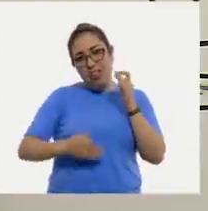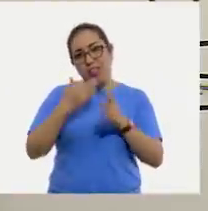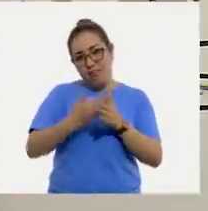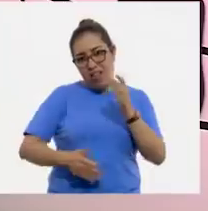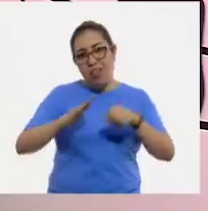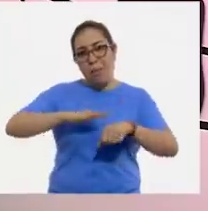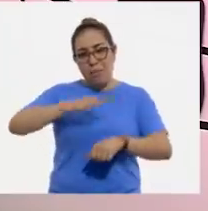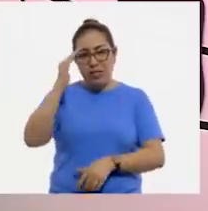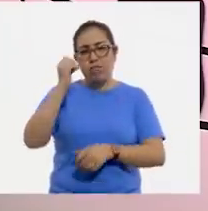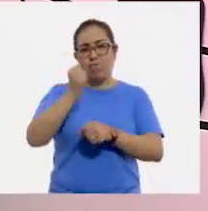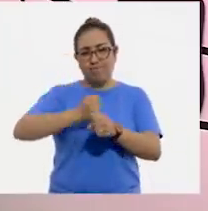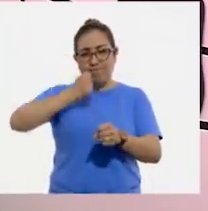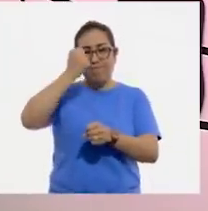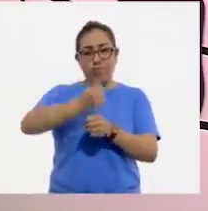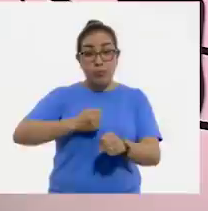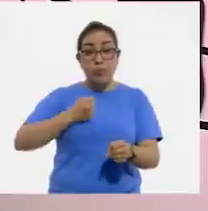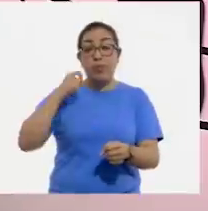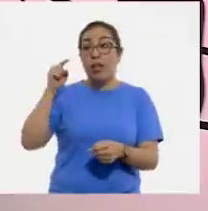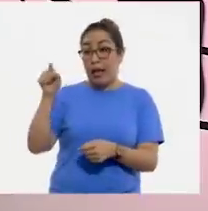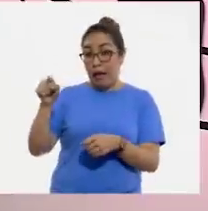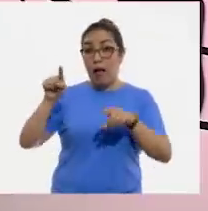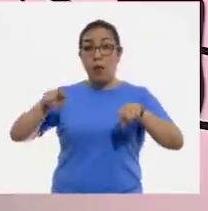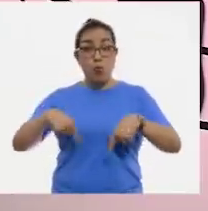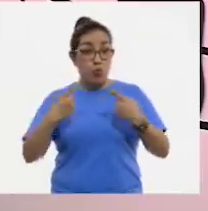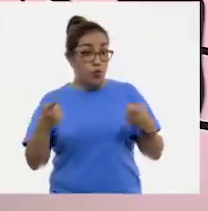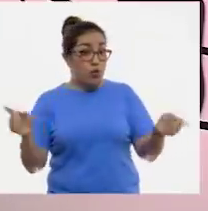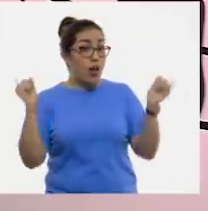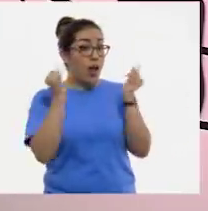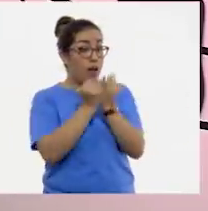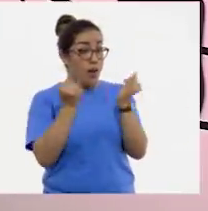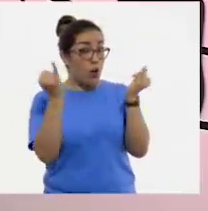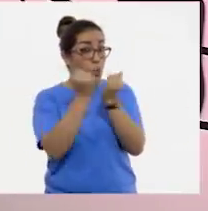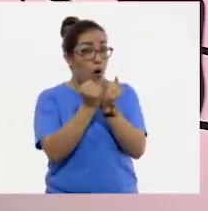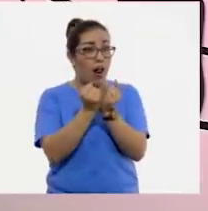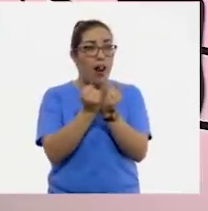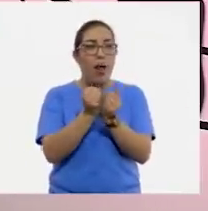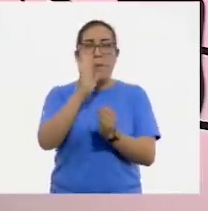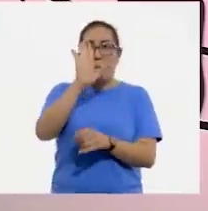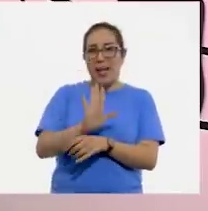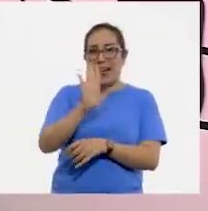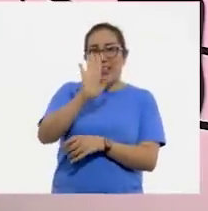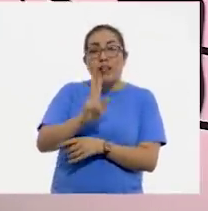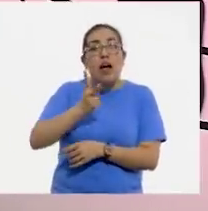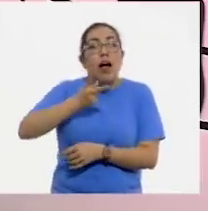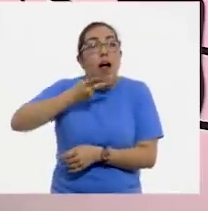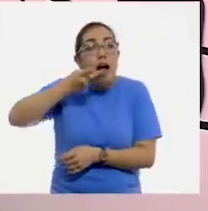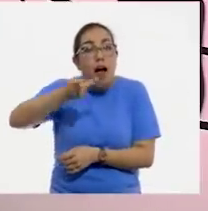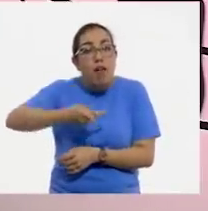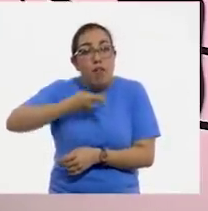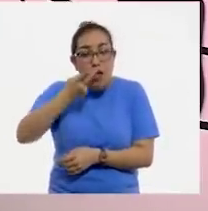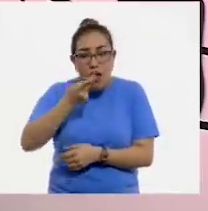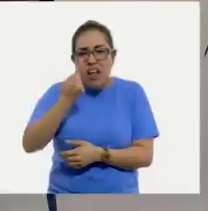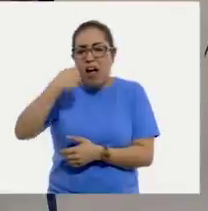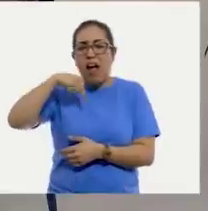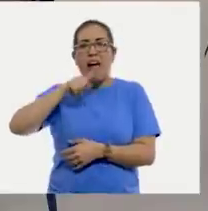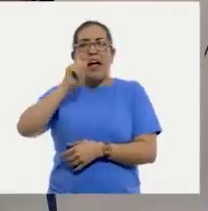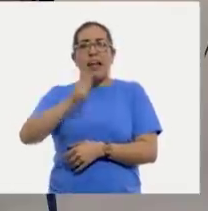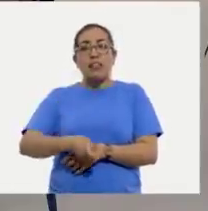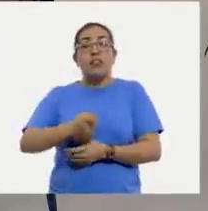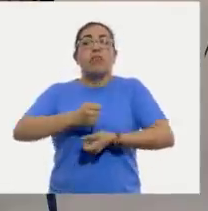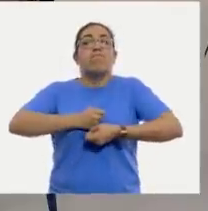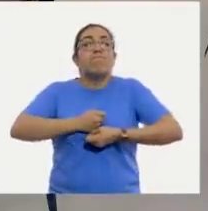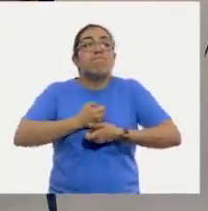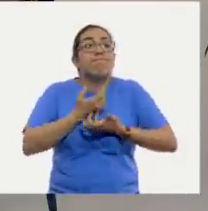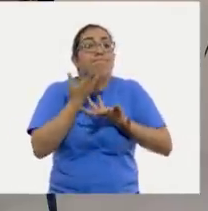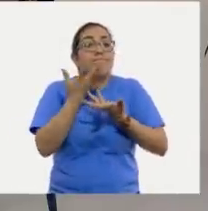la música como pronunciar, o sea que para ti hacer música es como hablar, te expresas a través de ella, claro, ¿no? Claro, exactamente.